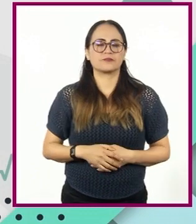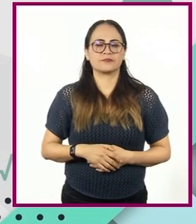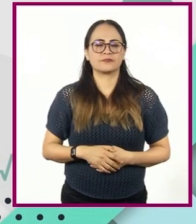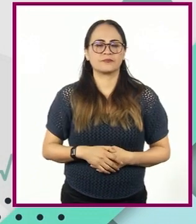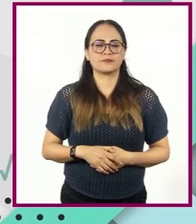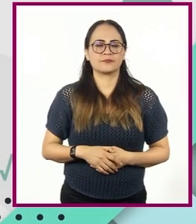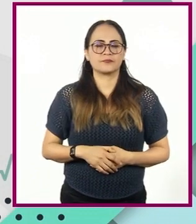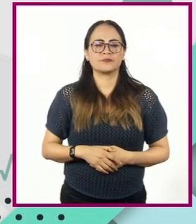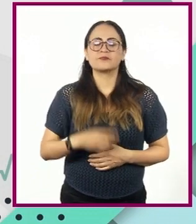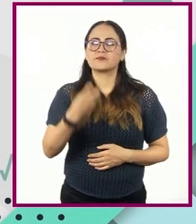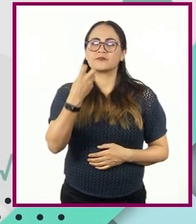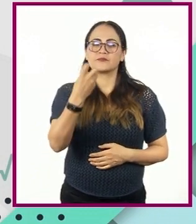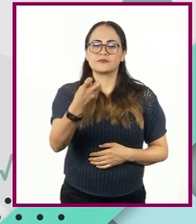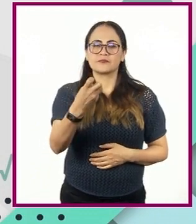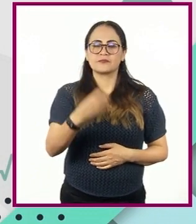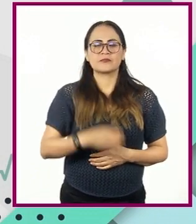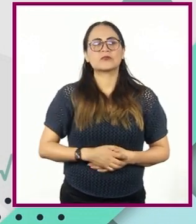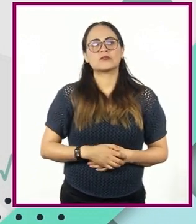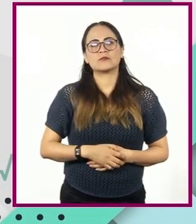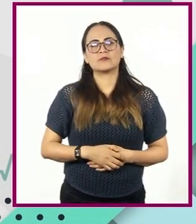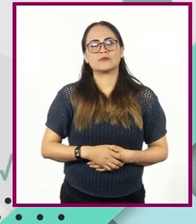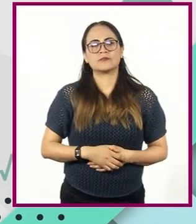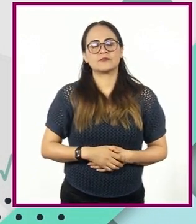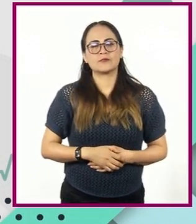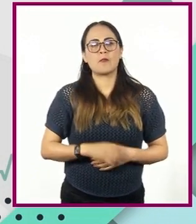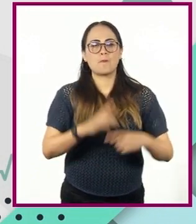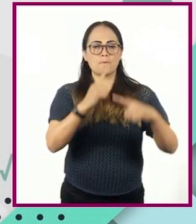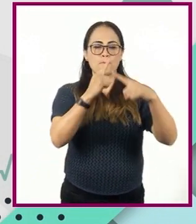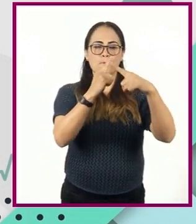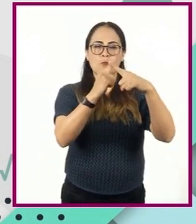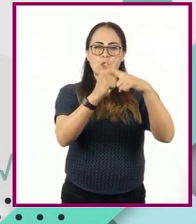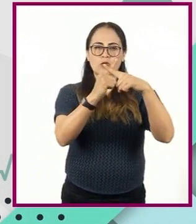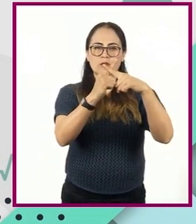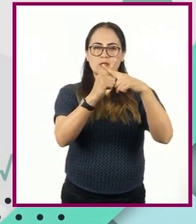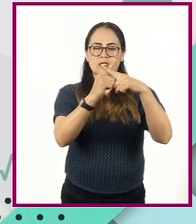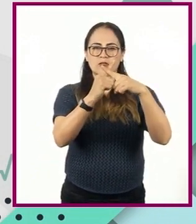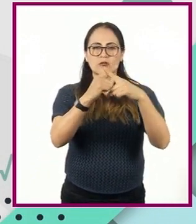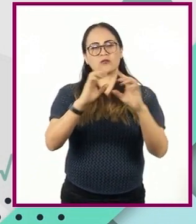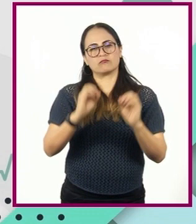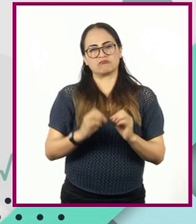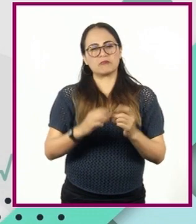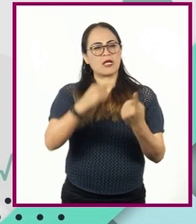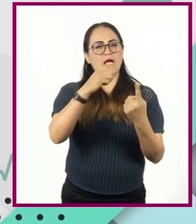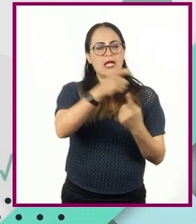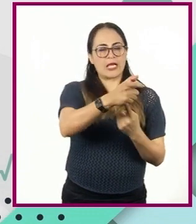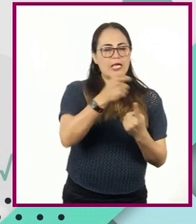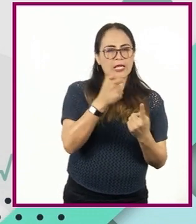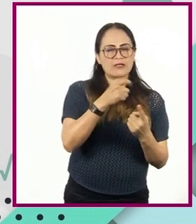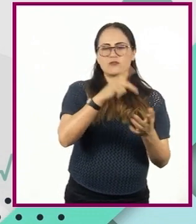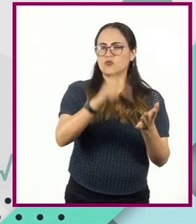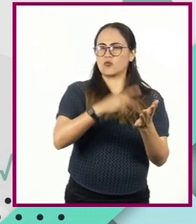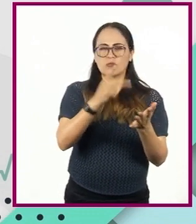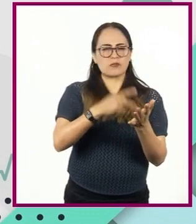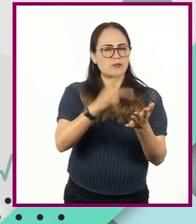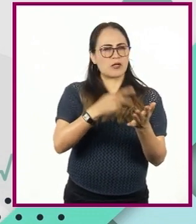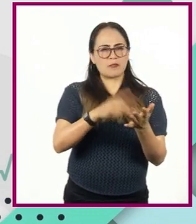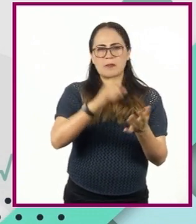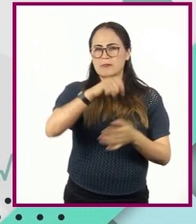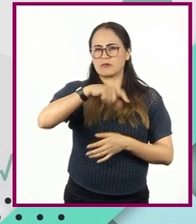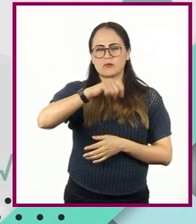mencionamos, al usar el significado de la multiplicación como sumar X veces un mismo